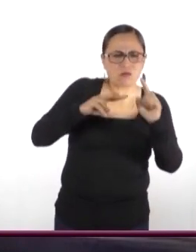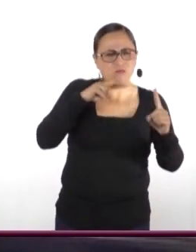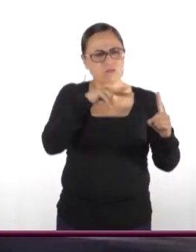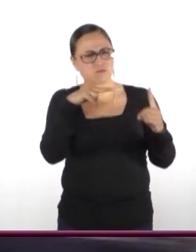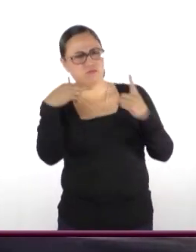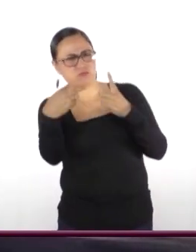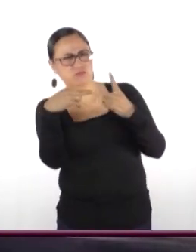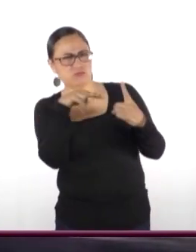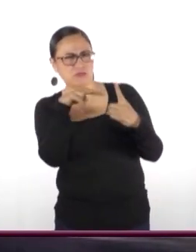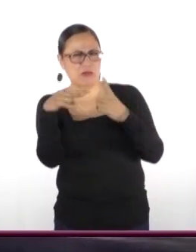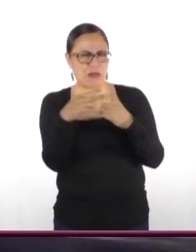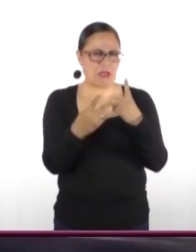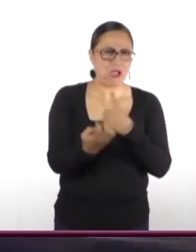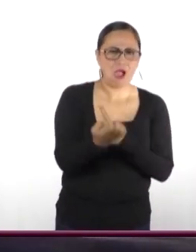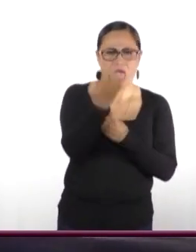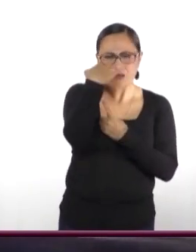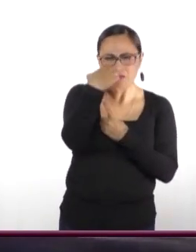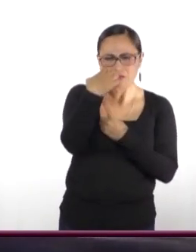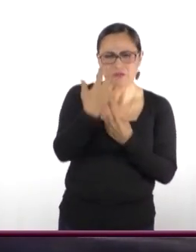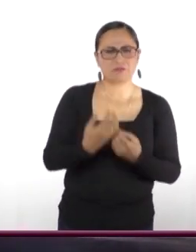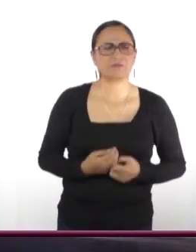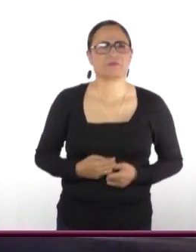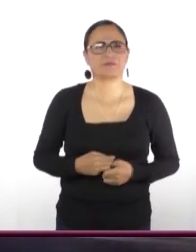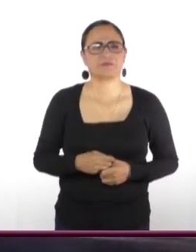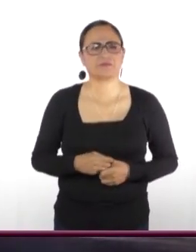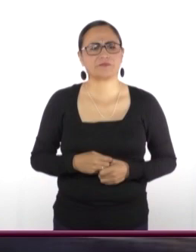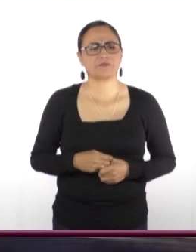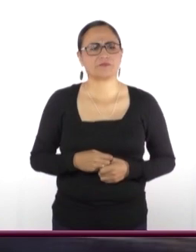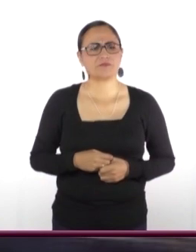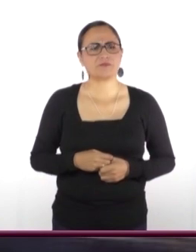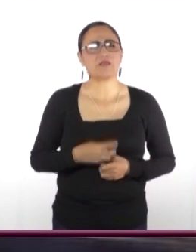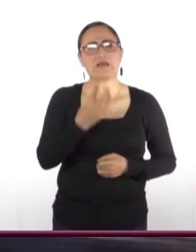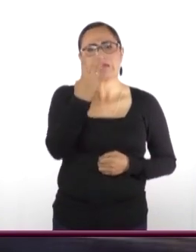lo que sucede es que la perspectiva te engaña. Entonces,